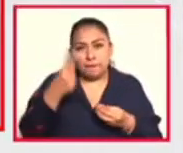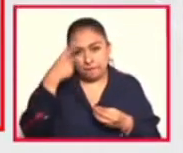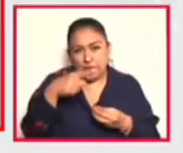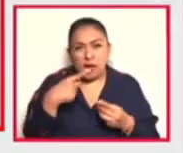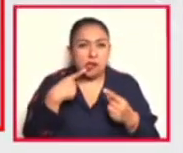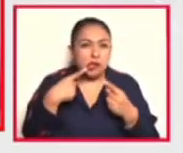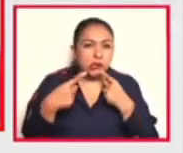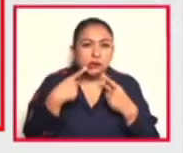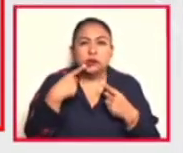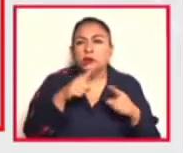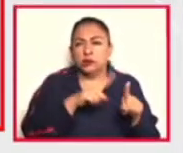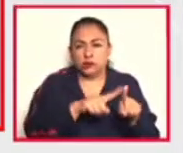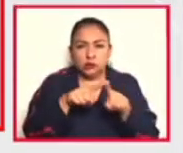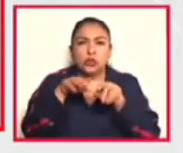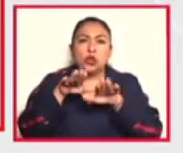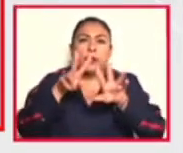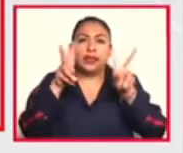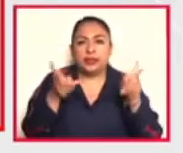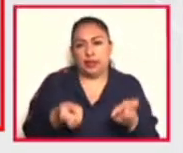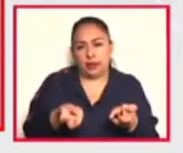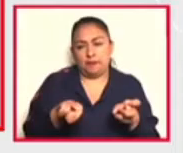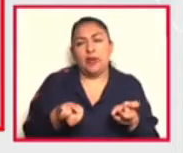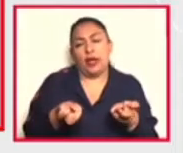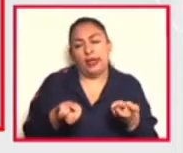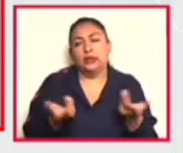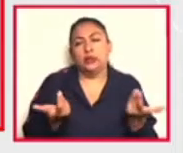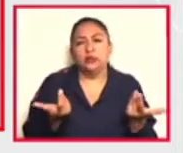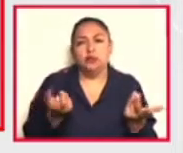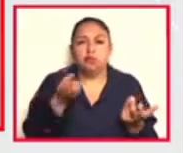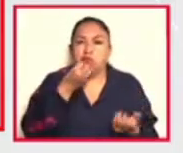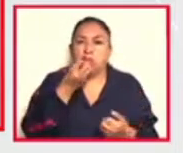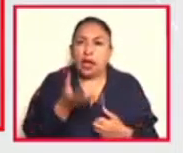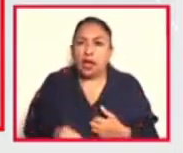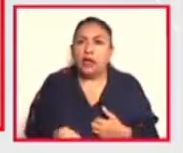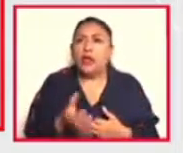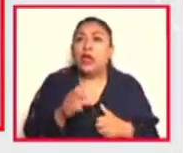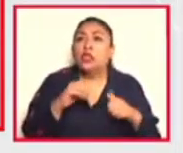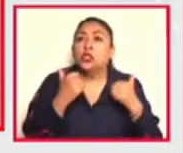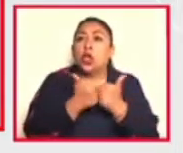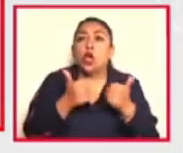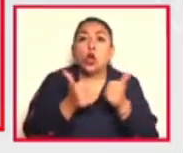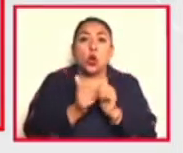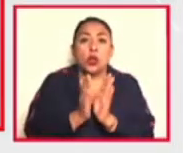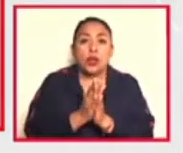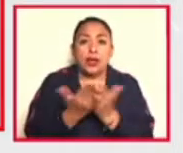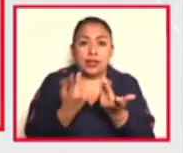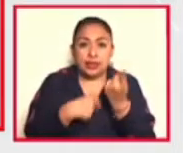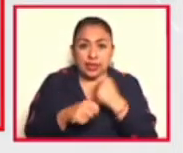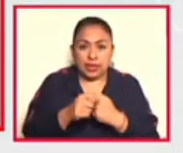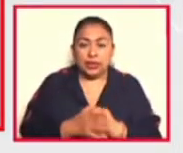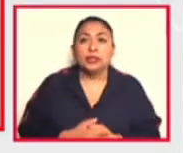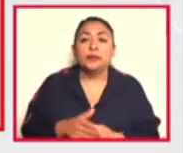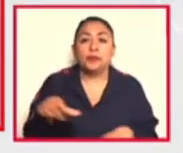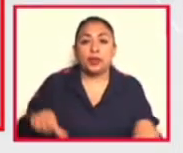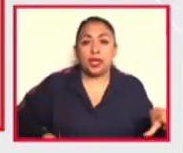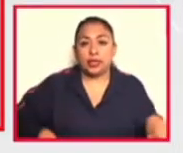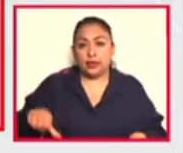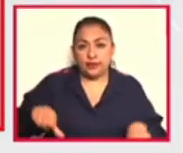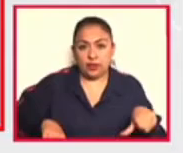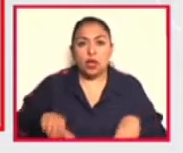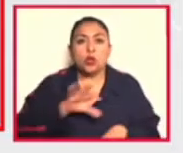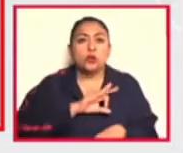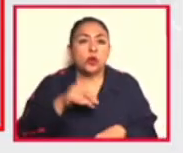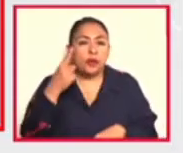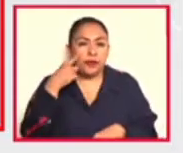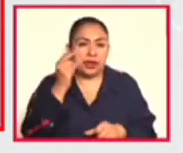muy diversa sobre temas muy, muy ricos en asociación con las librerías. Las actividades podrán seguirse en